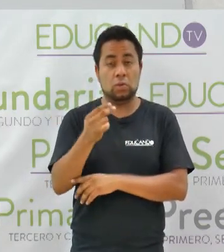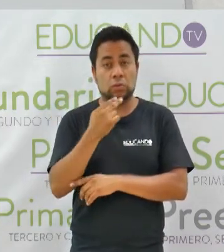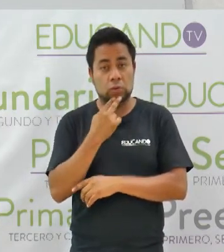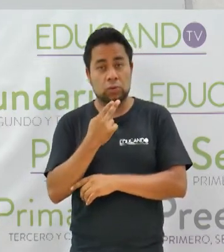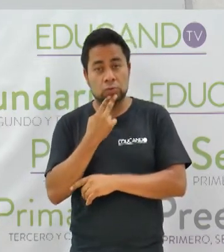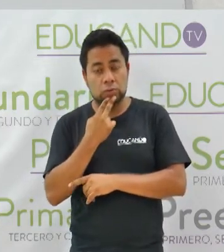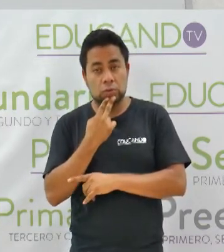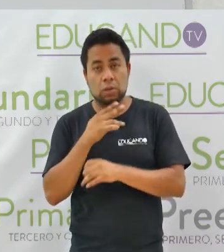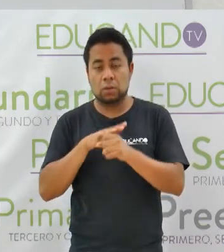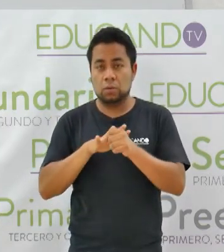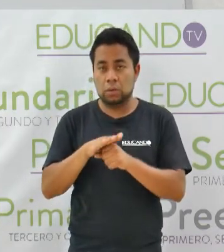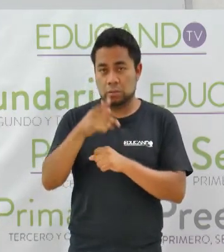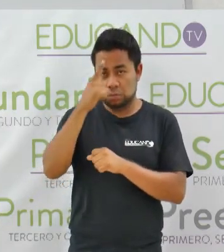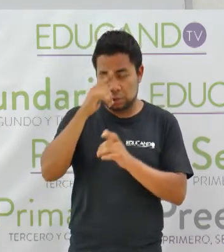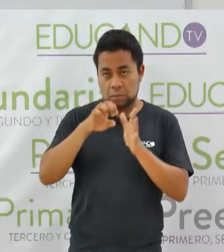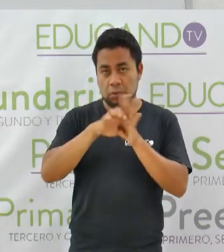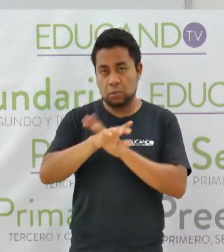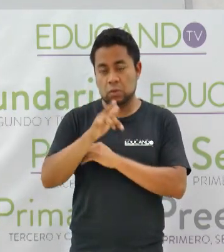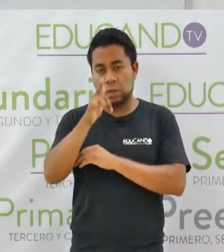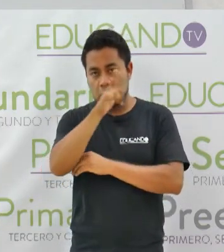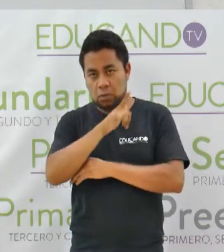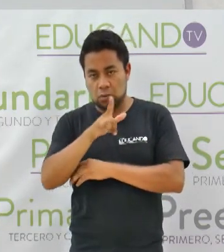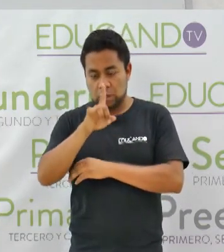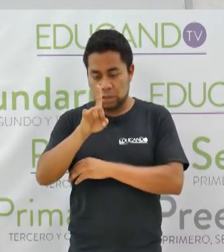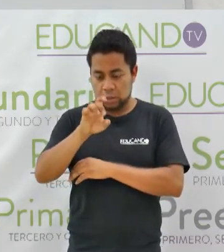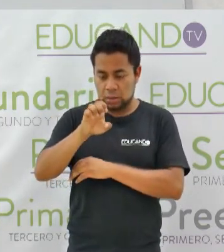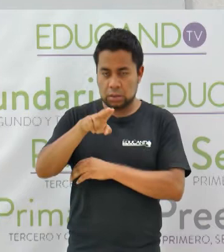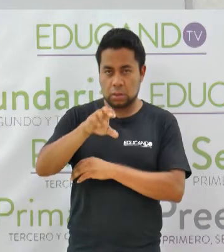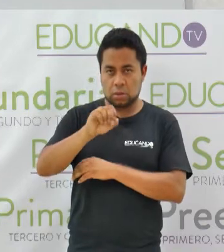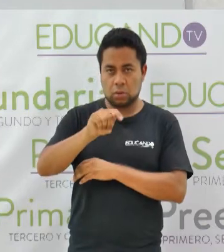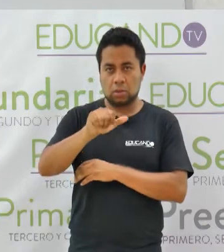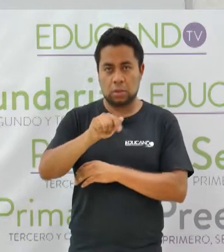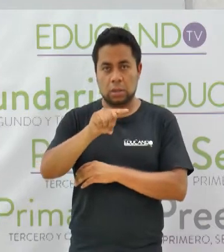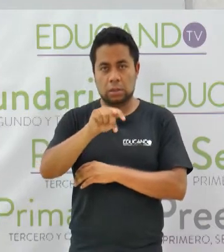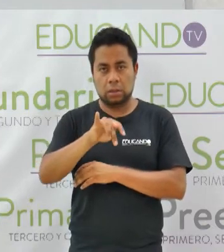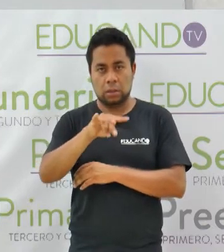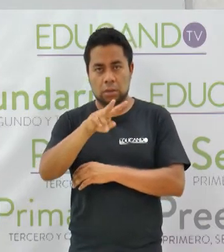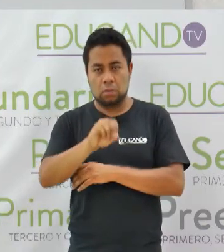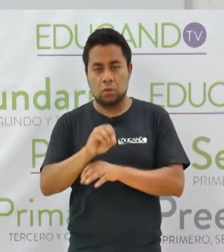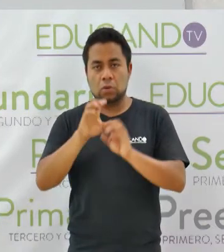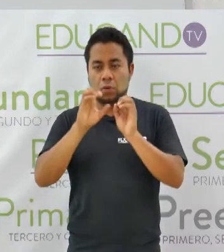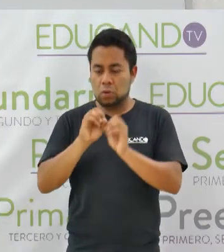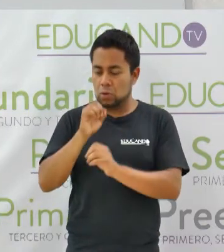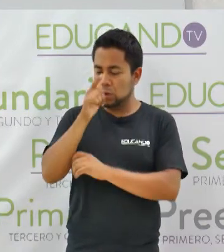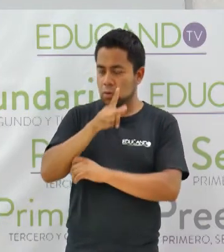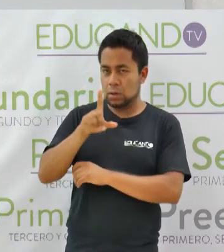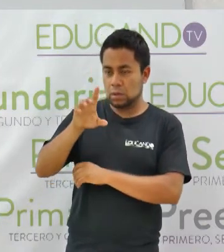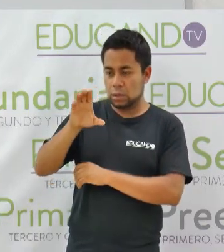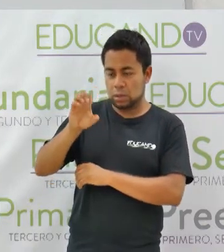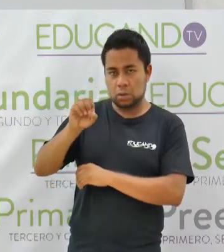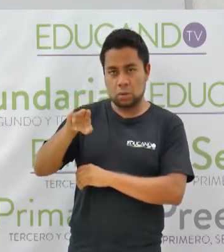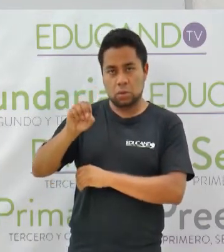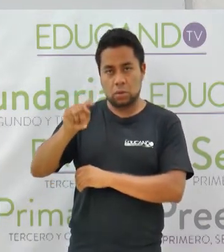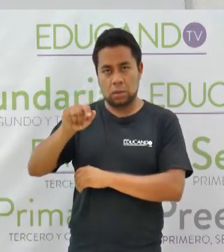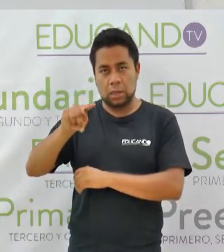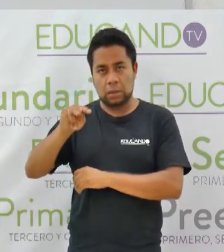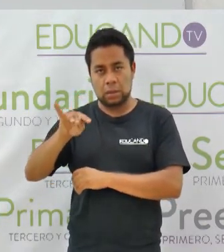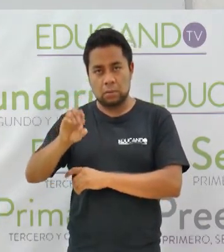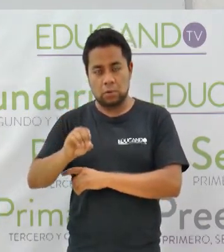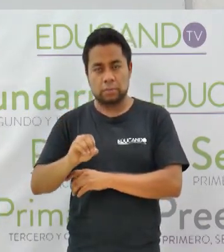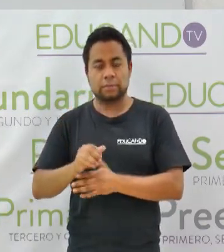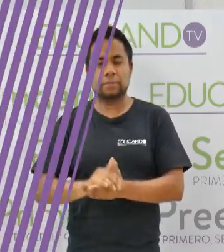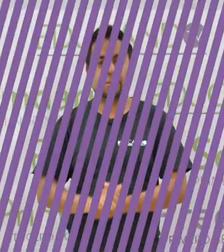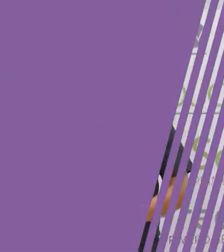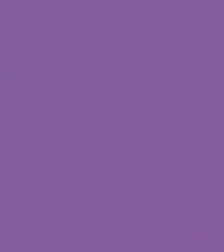a utilizar tanto lo que es el lenguaje denotativo como lo que es el lenguaje connotativo. Muy bien, niños y niñas.